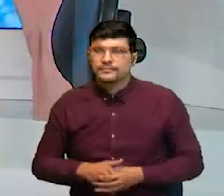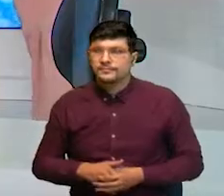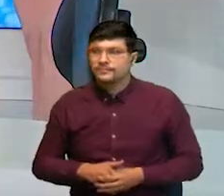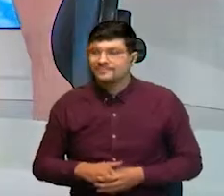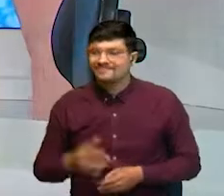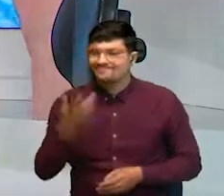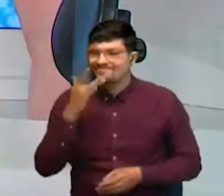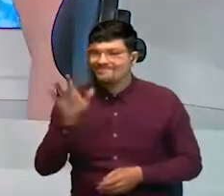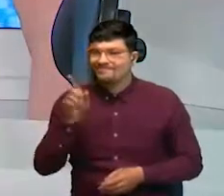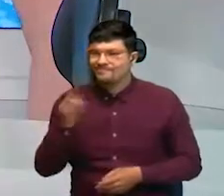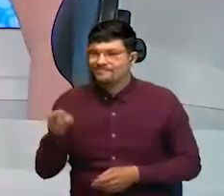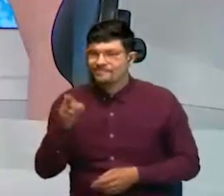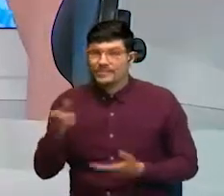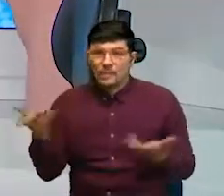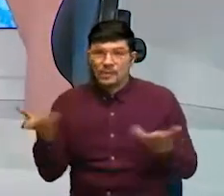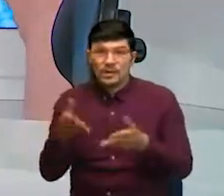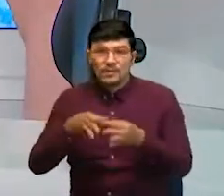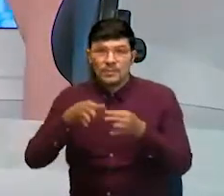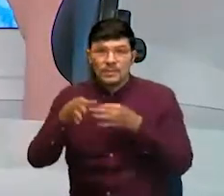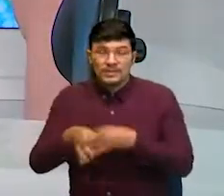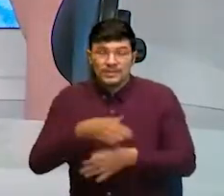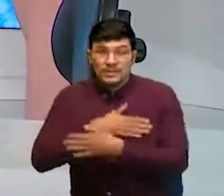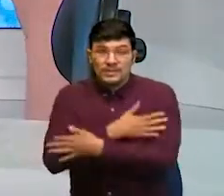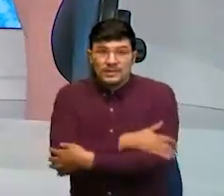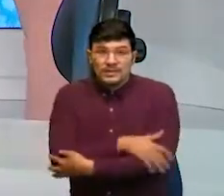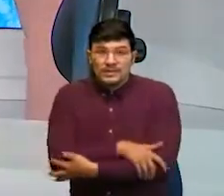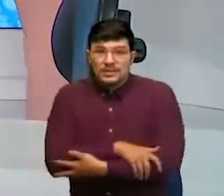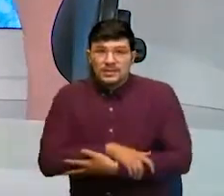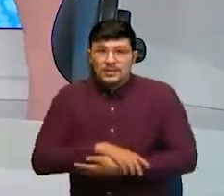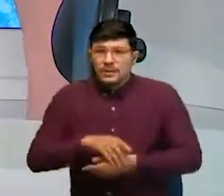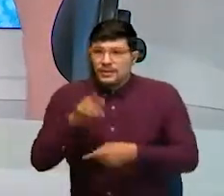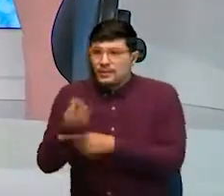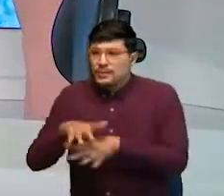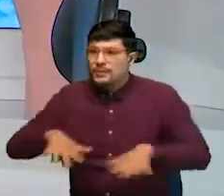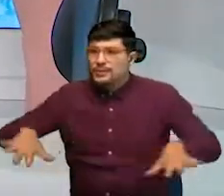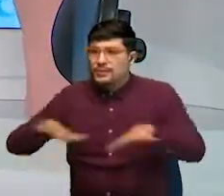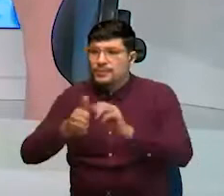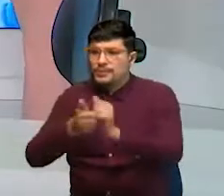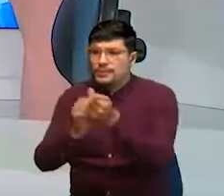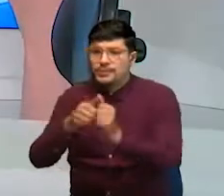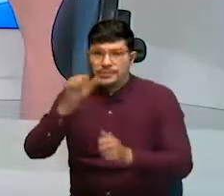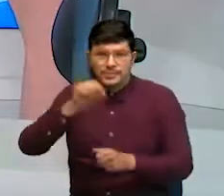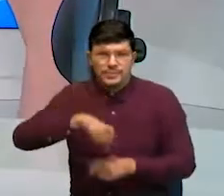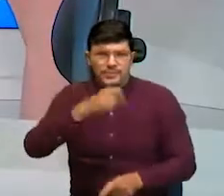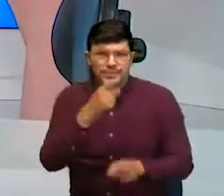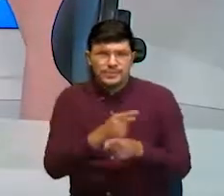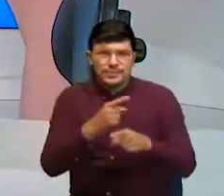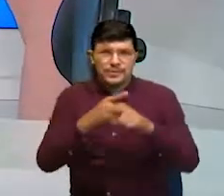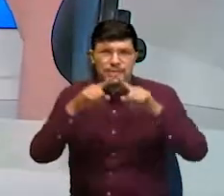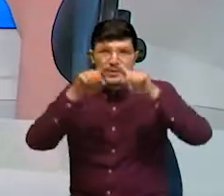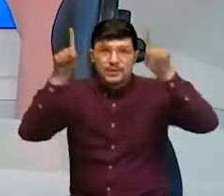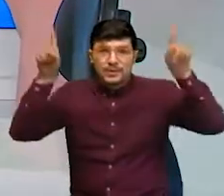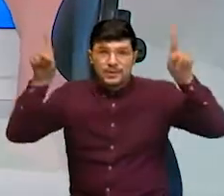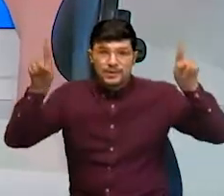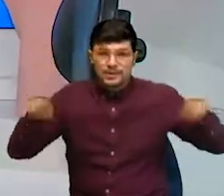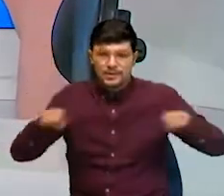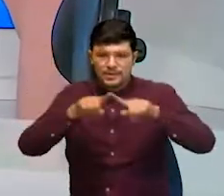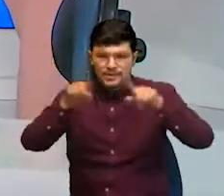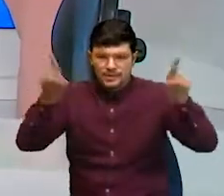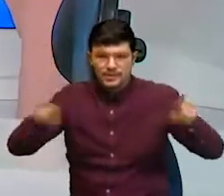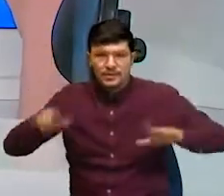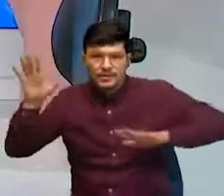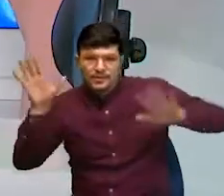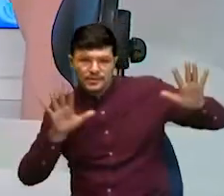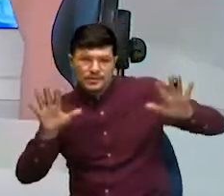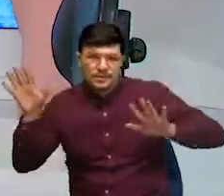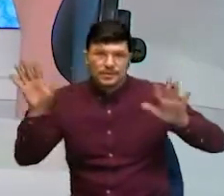de hecho lamentable se registró en el municipio de pamplona en un escenario deportivo pues así es el arco de esta cancha de fútbol lamentablemente